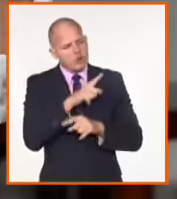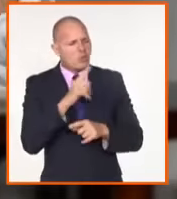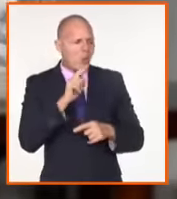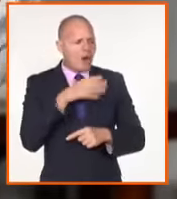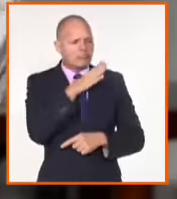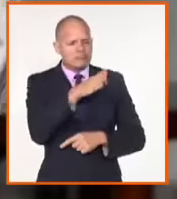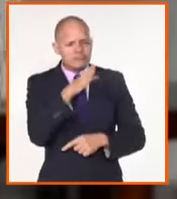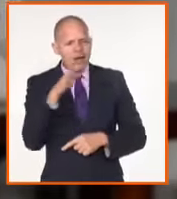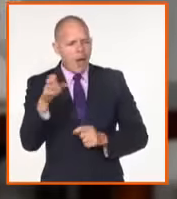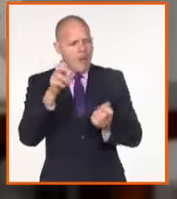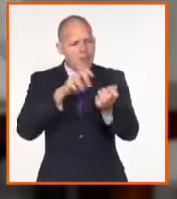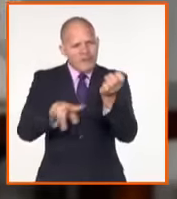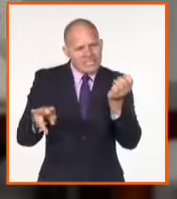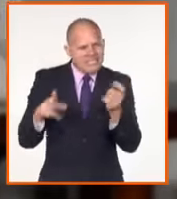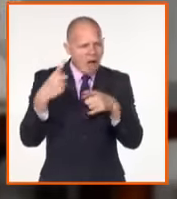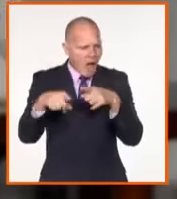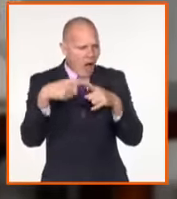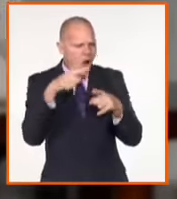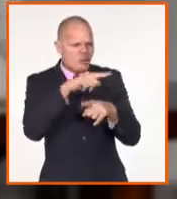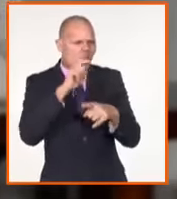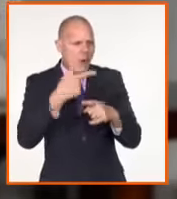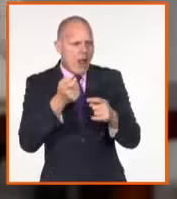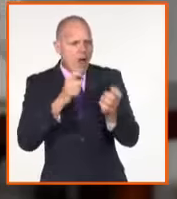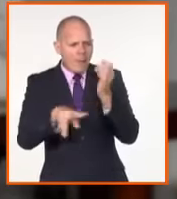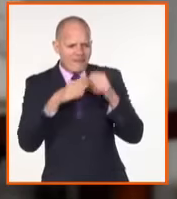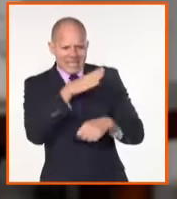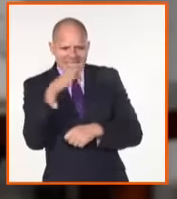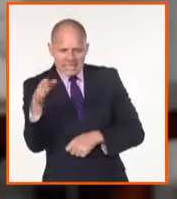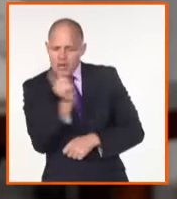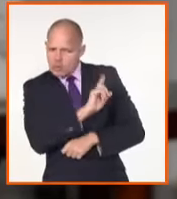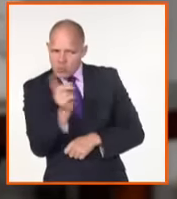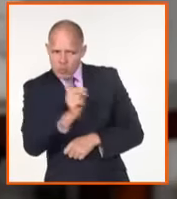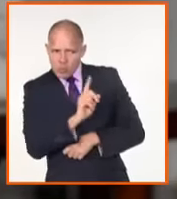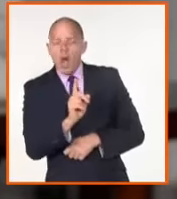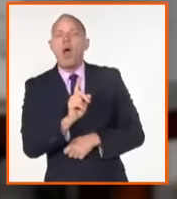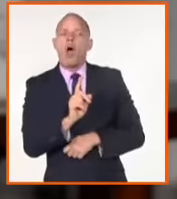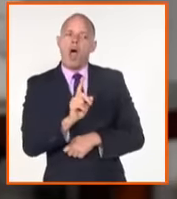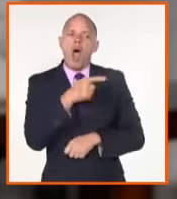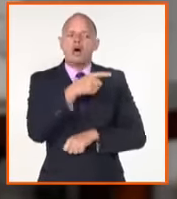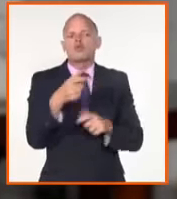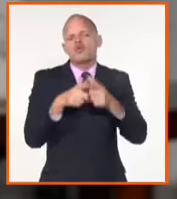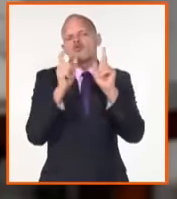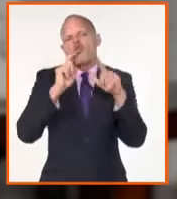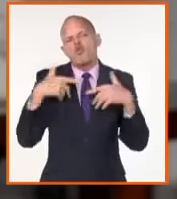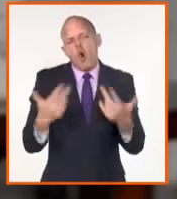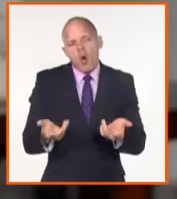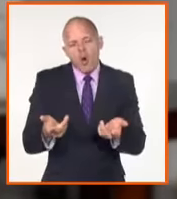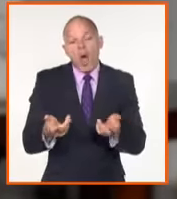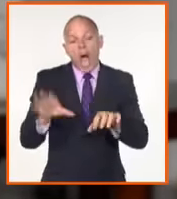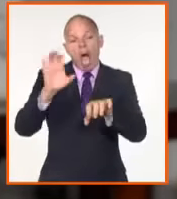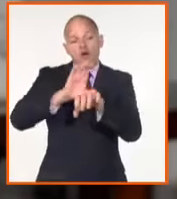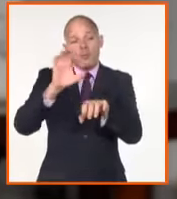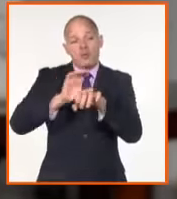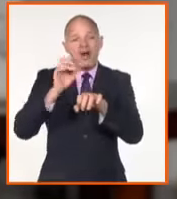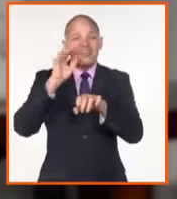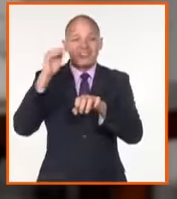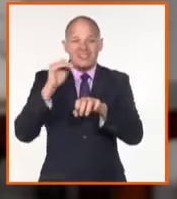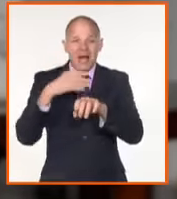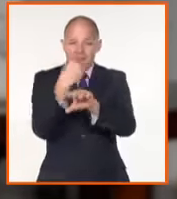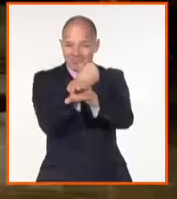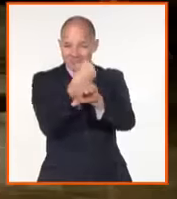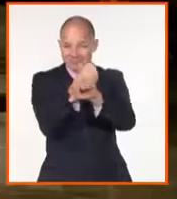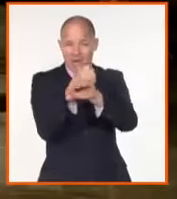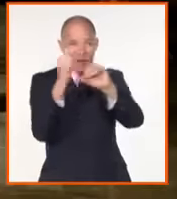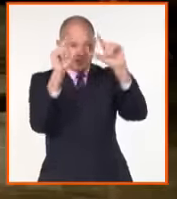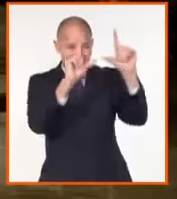las provincias, a través de videoconferencia, significan, y lo que usted comentaba ahorita, que la solución podría